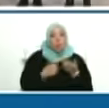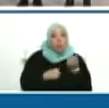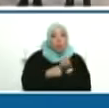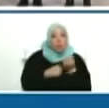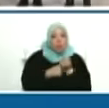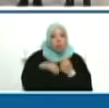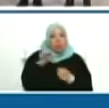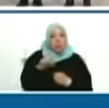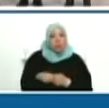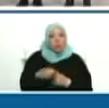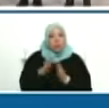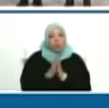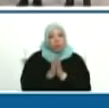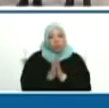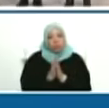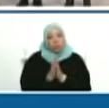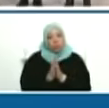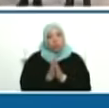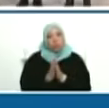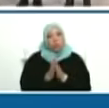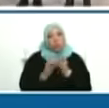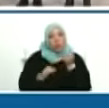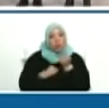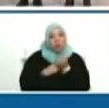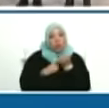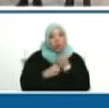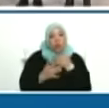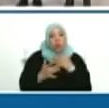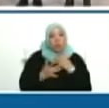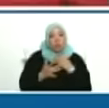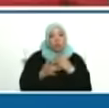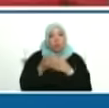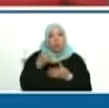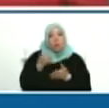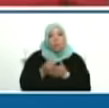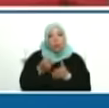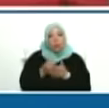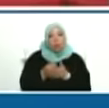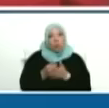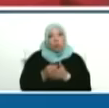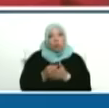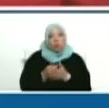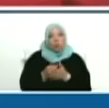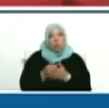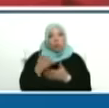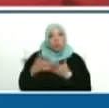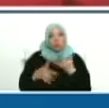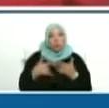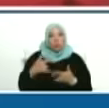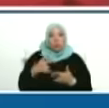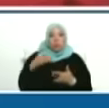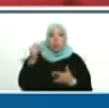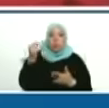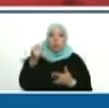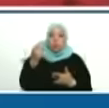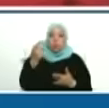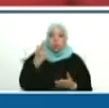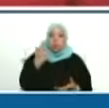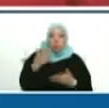eso. Con todo el apoyo técnico y el financiamiento, con los churupitos que estamos